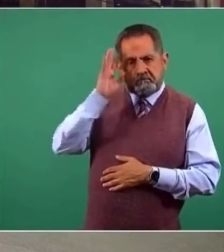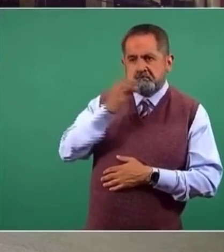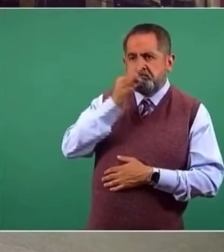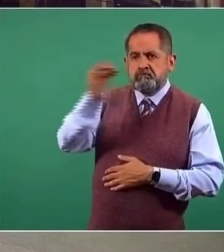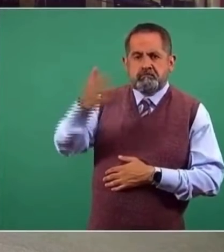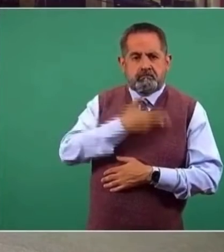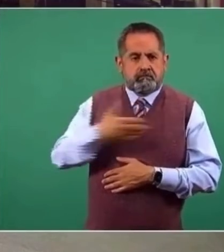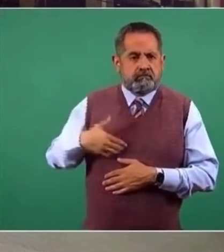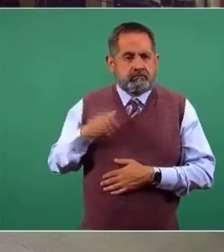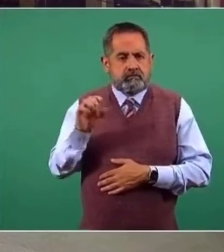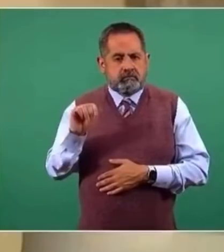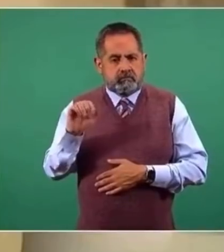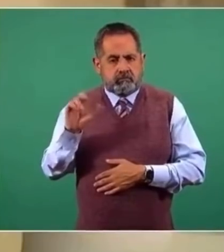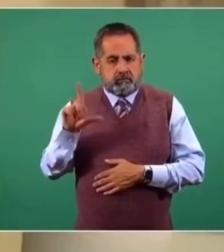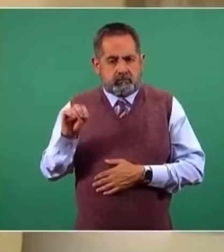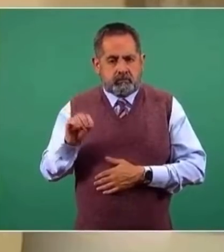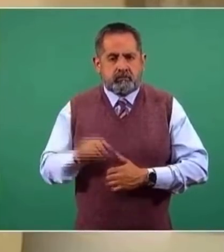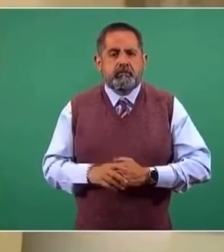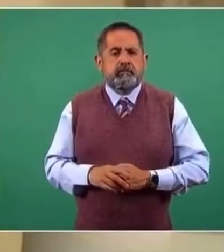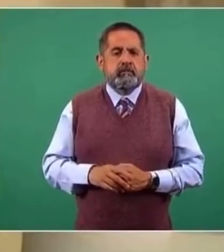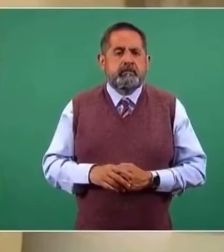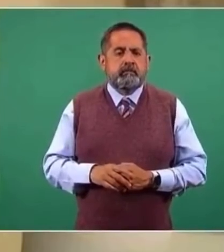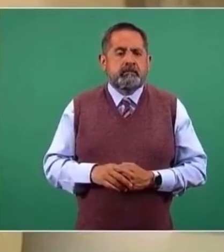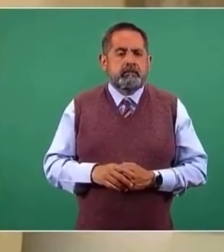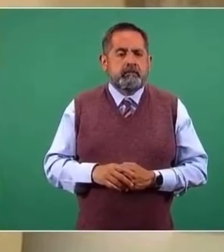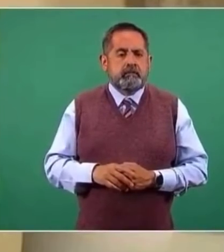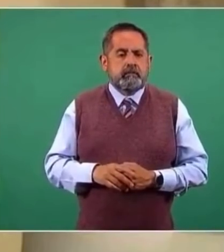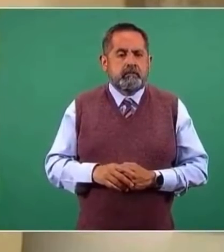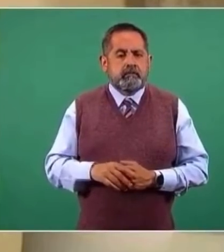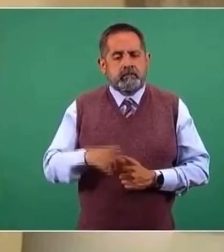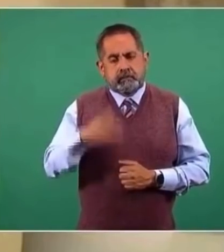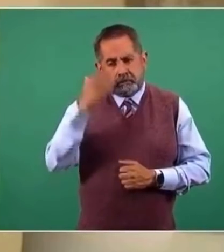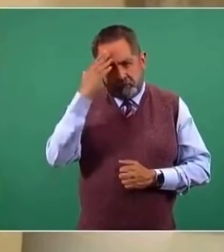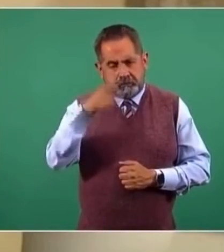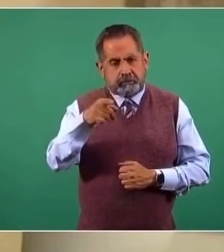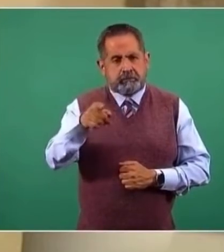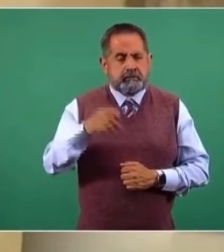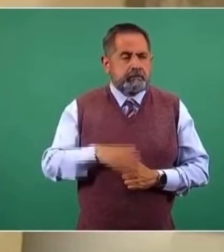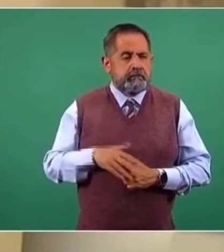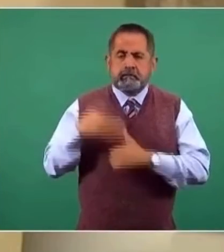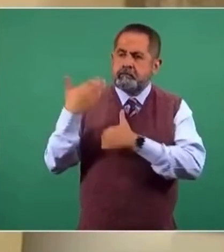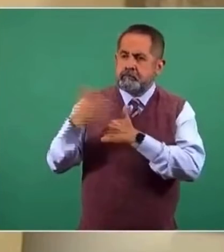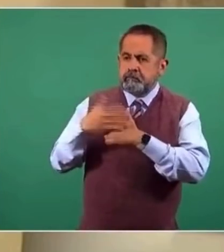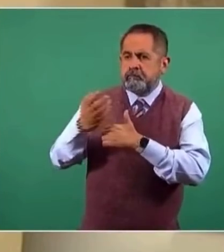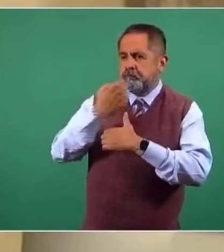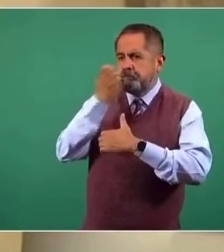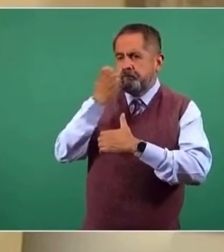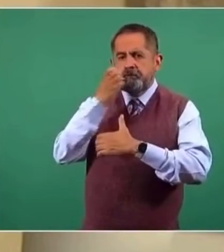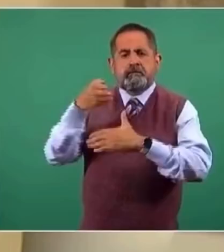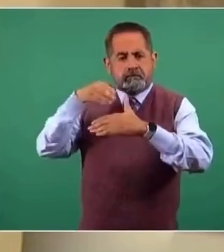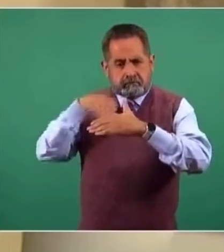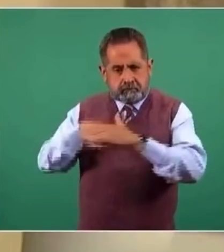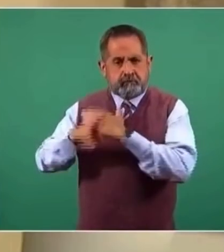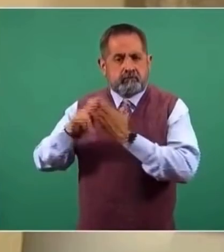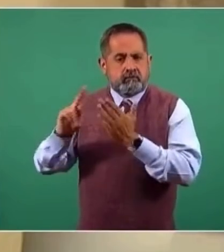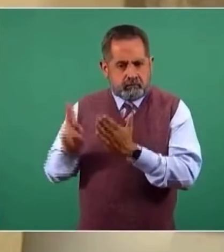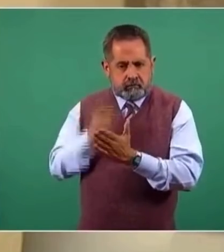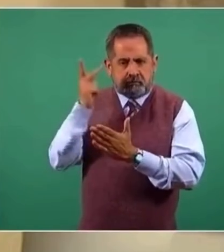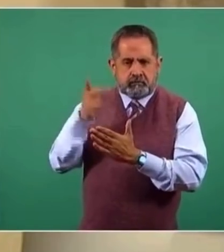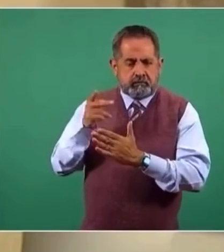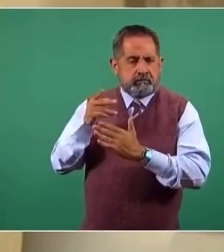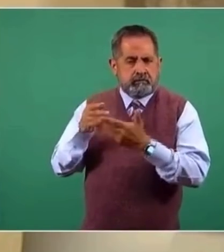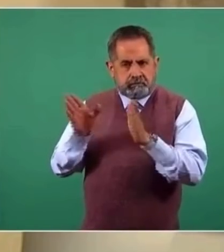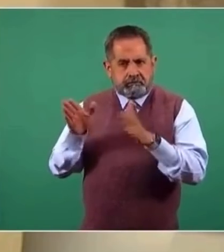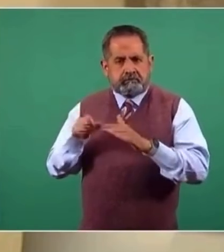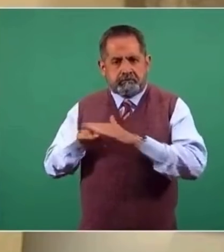Obrador también. Doctor, ya que bien planeado el regreso a clases, hay bastante